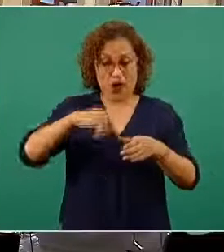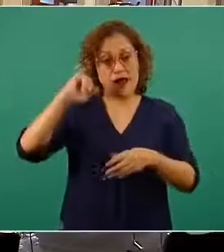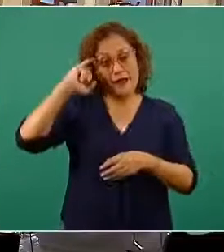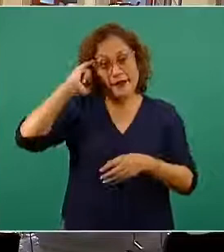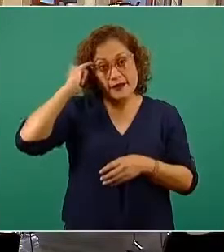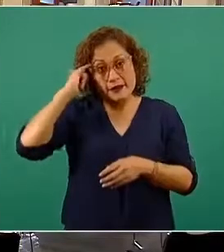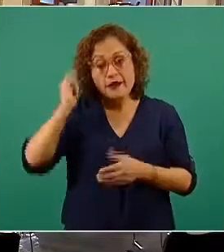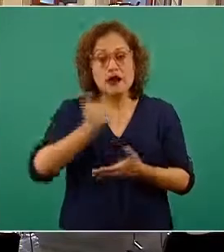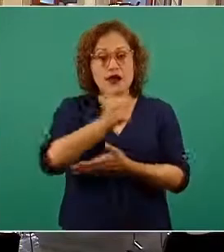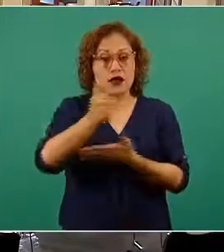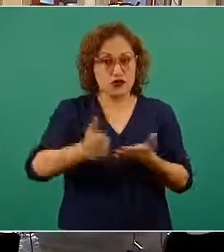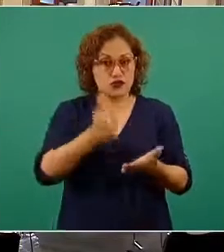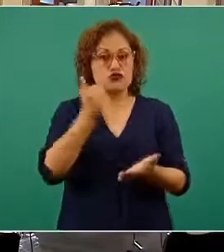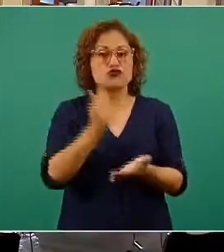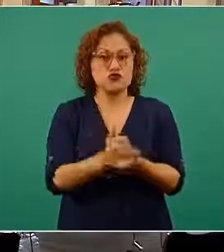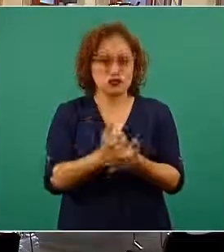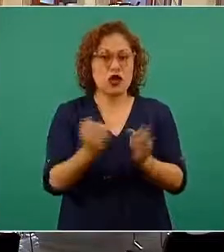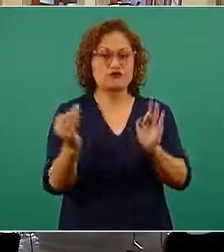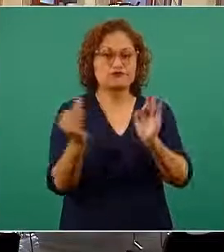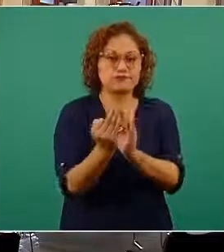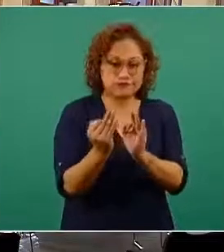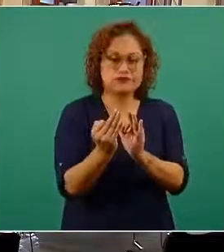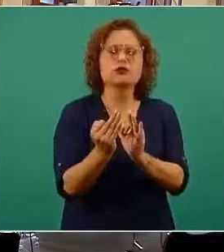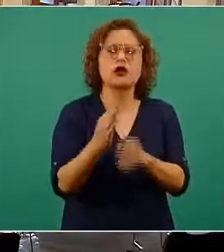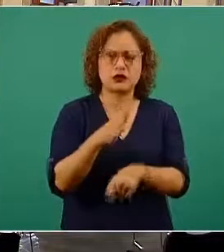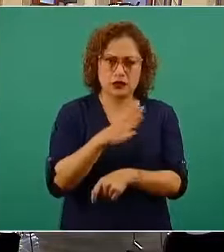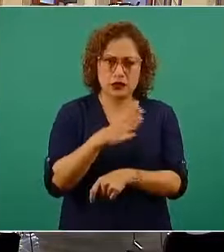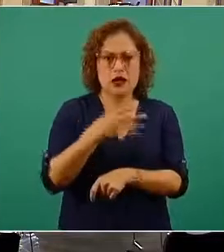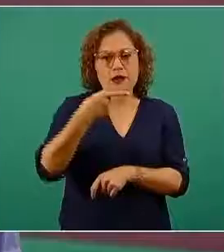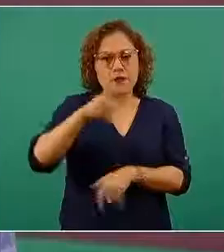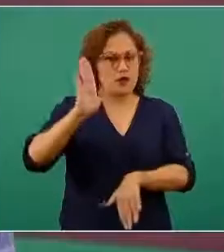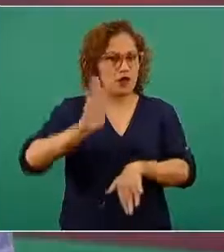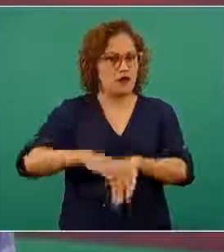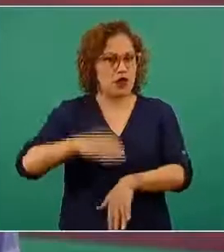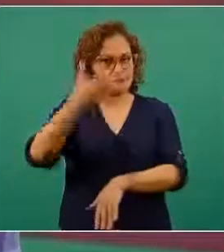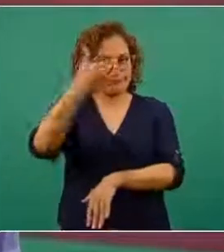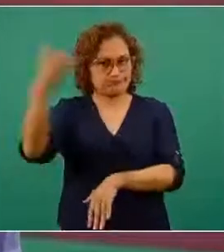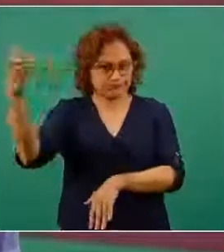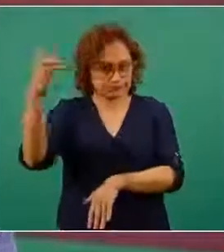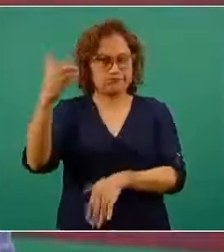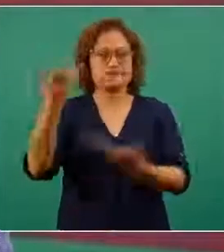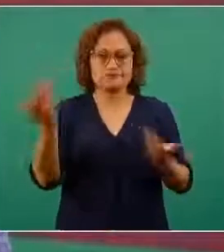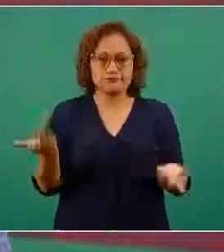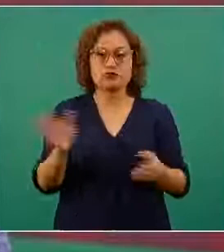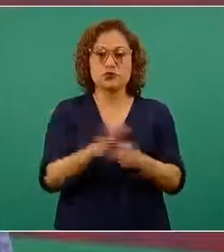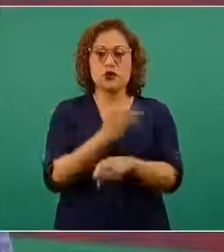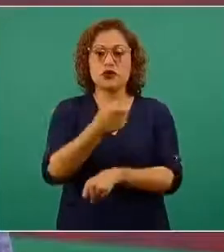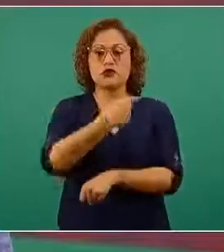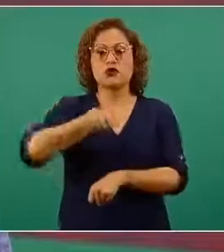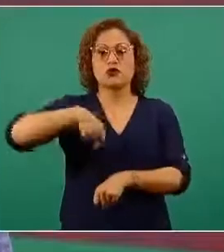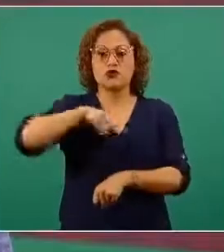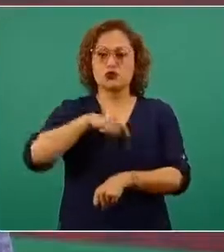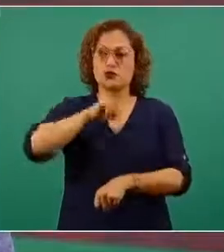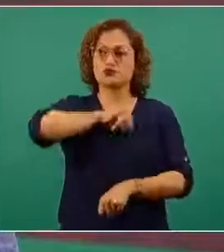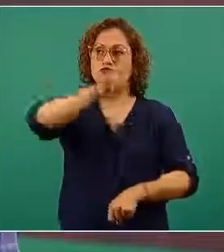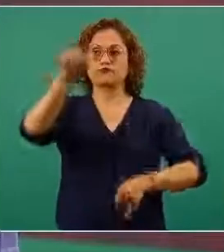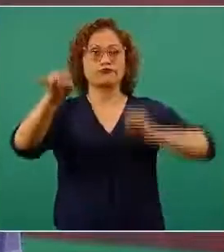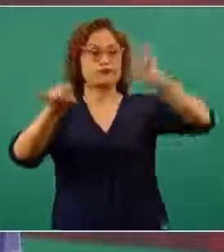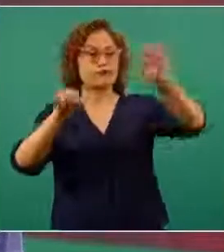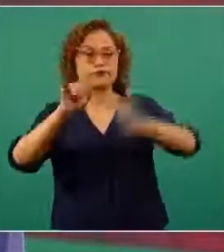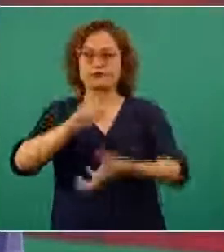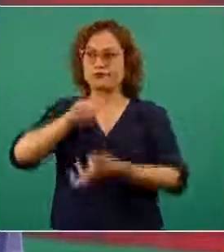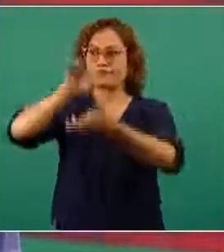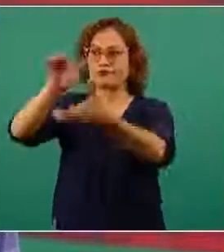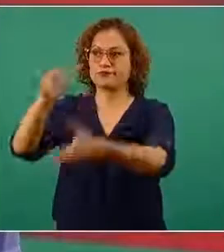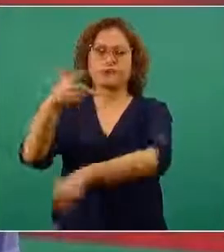en zonas sobre todo suburbanas, pero mayormente es en el área rural. Entonces se ha garantizado el acceso y, por supuesto, cuando